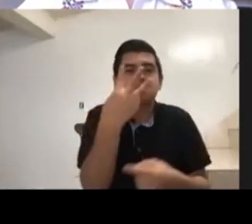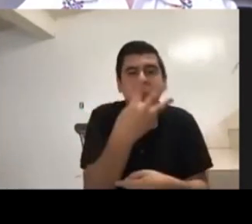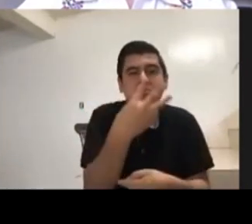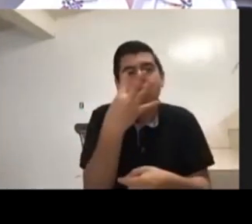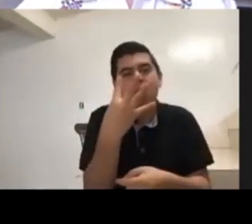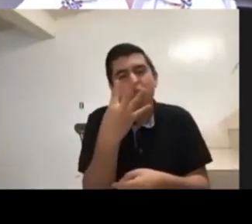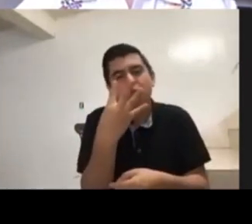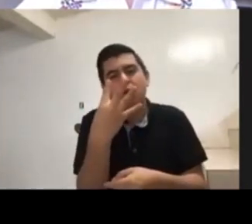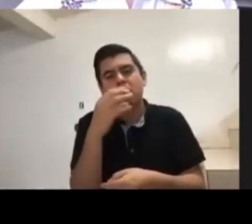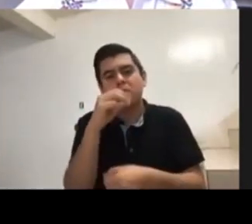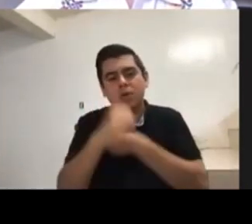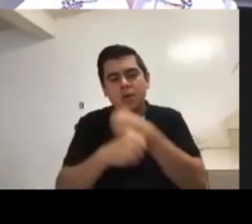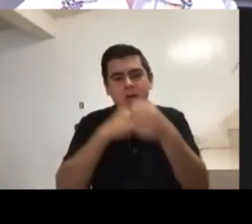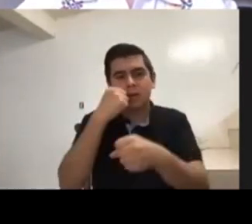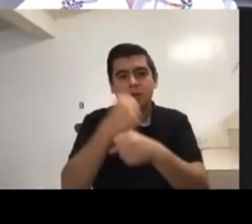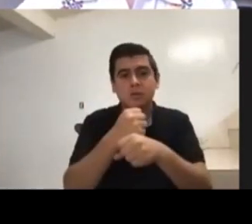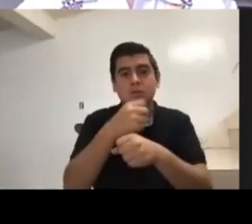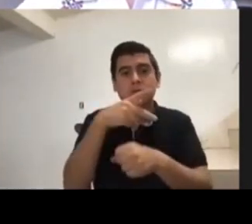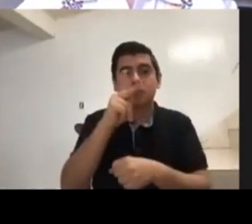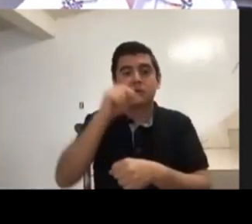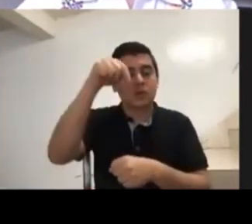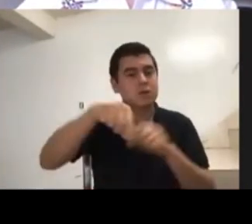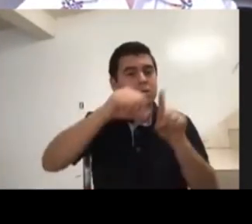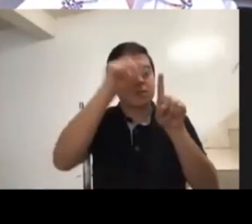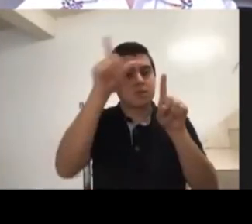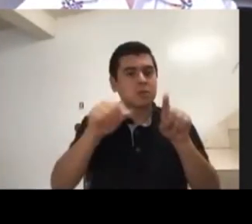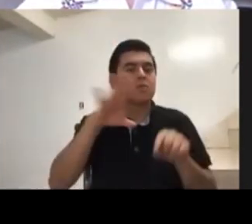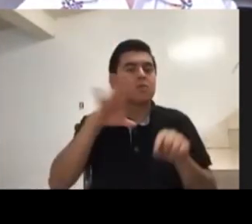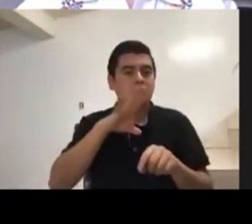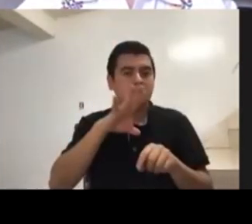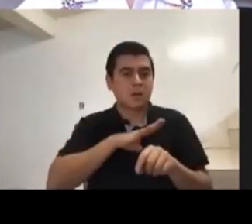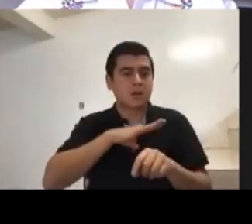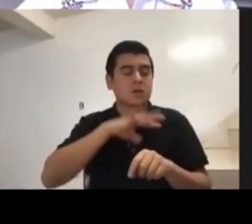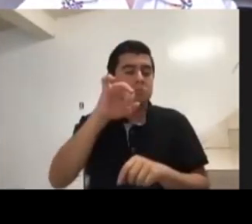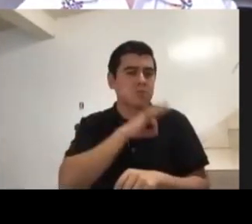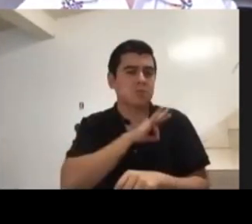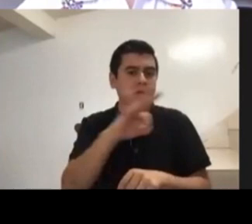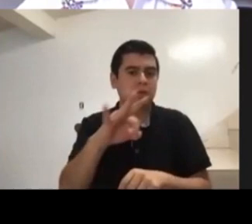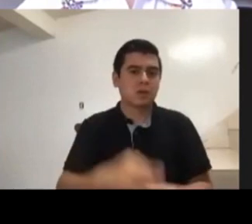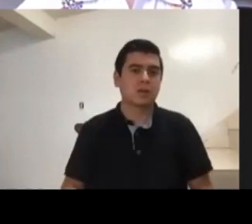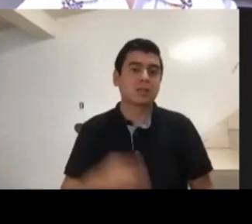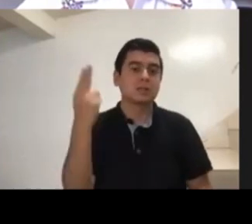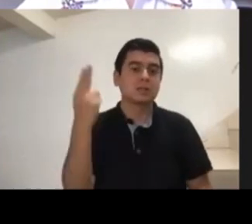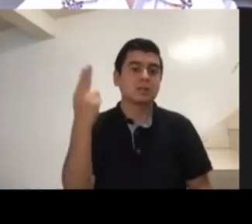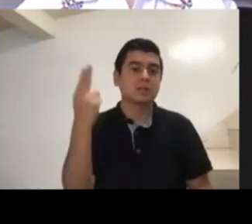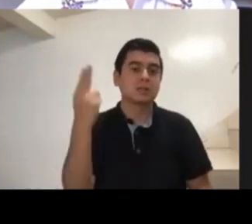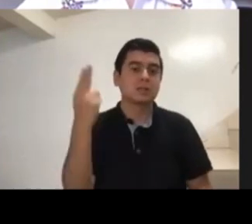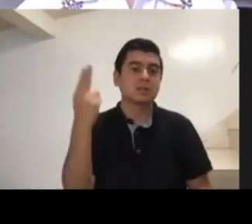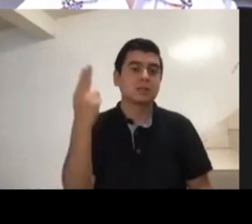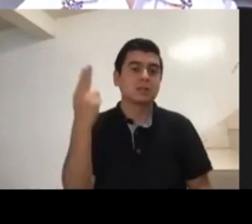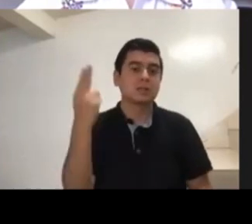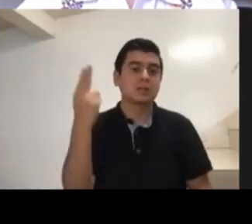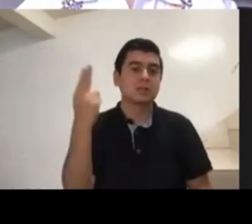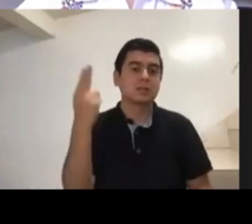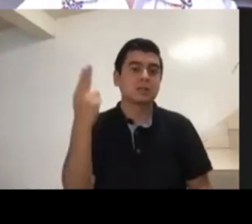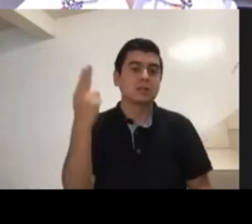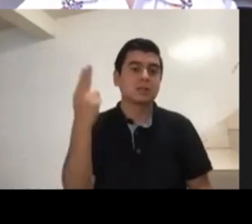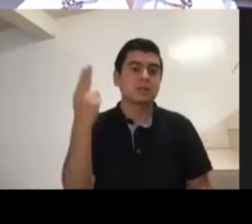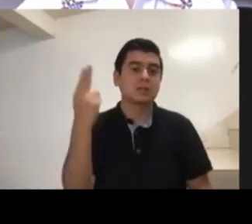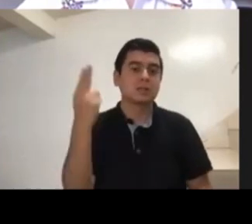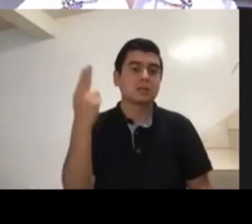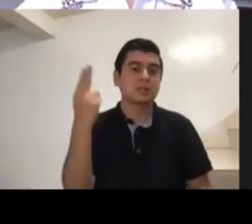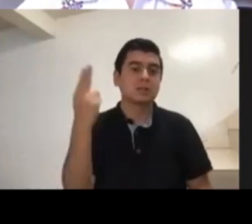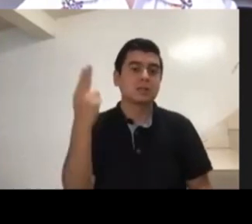aparece como, yo creo que una gran fortaleza, una decisión muy buena de los legisladores de la